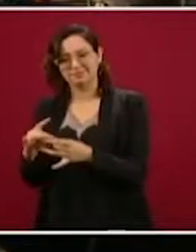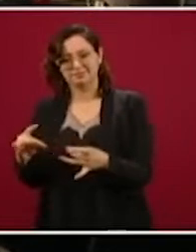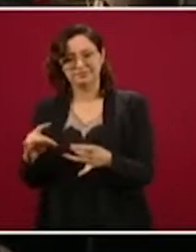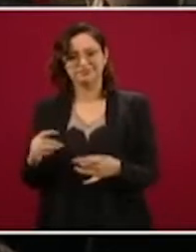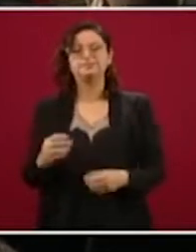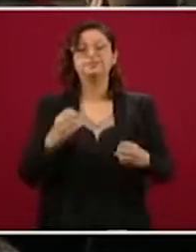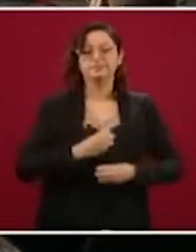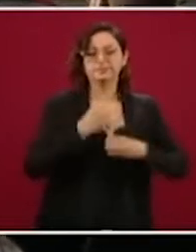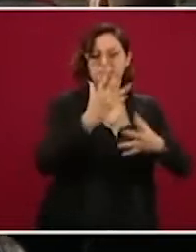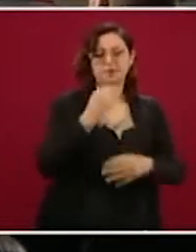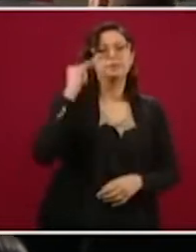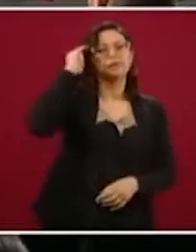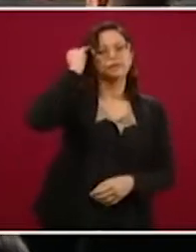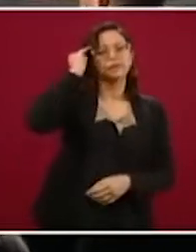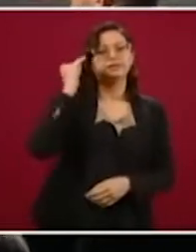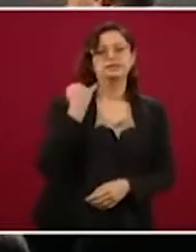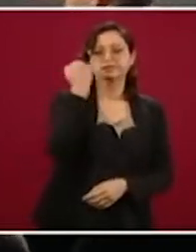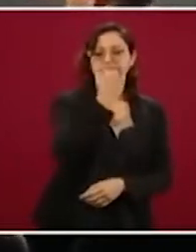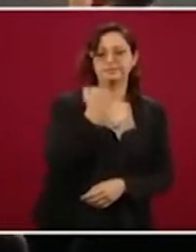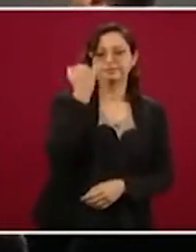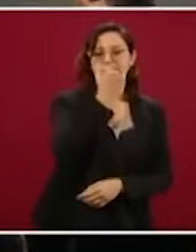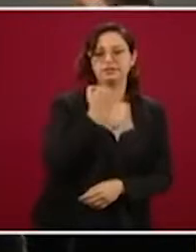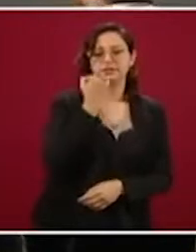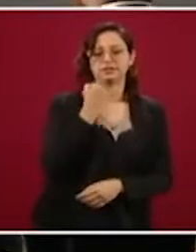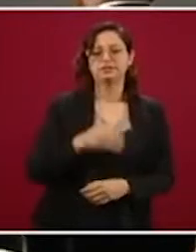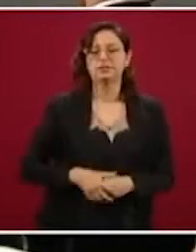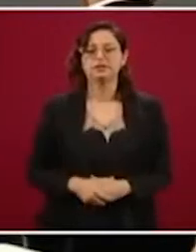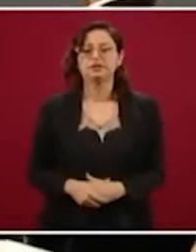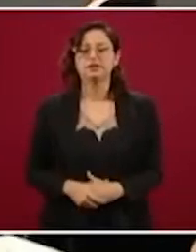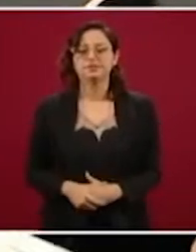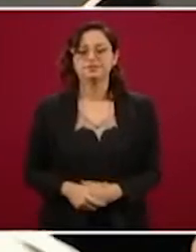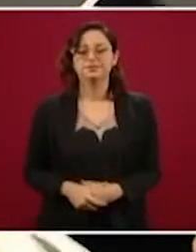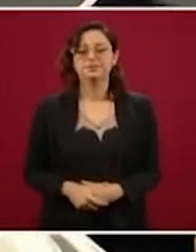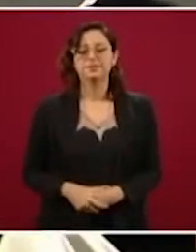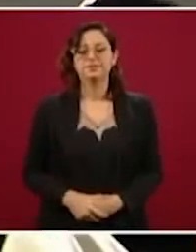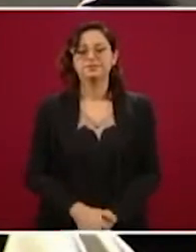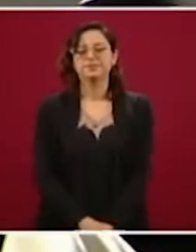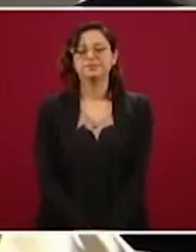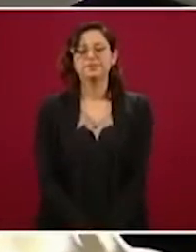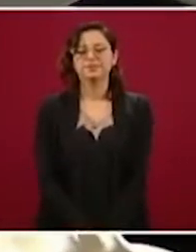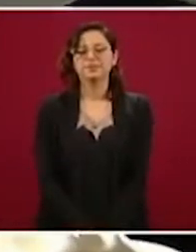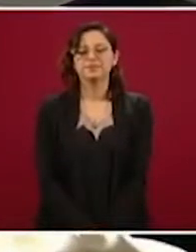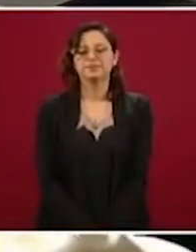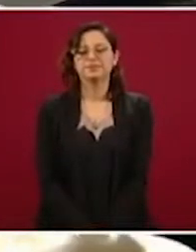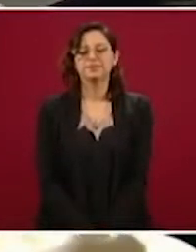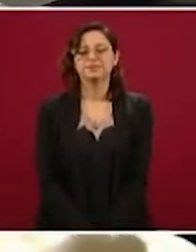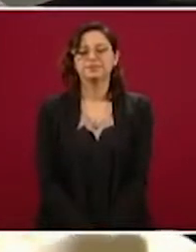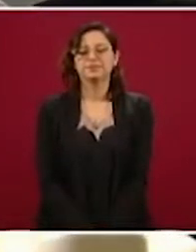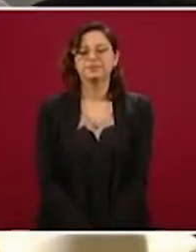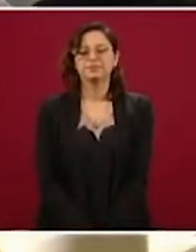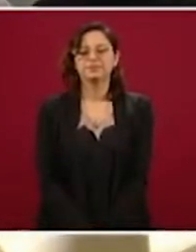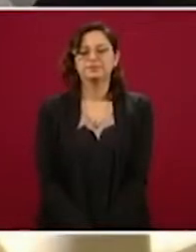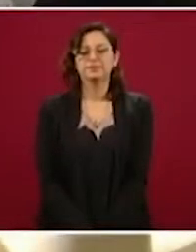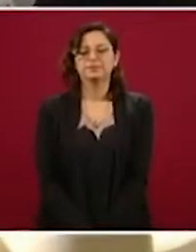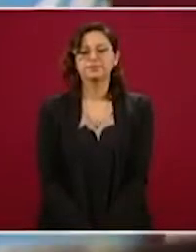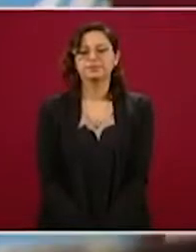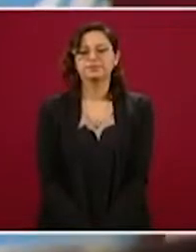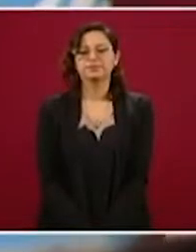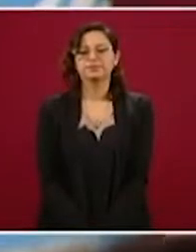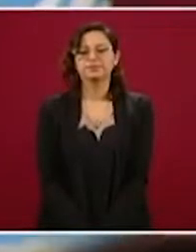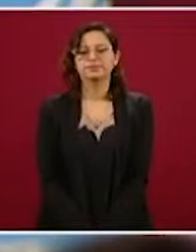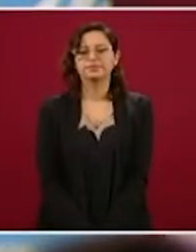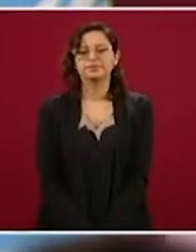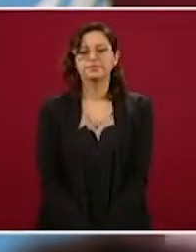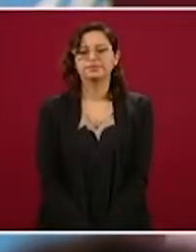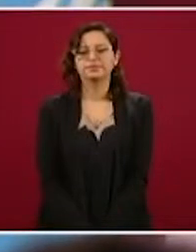Gunanga ni bisana ne binigenda lanu. Si yo sigue bisana ne cabelanu. Casinia su típica di jaguni